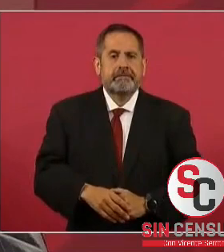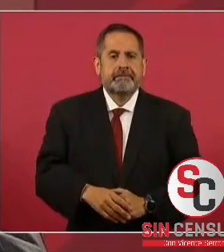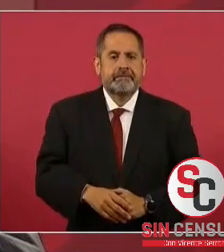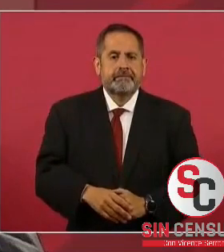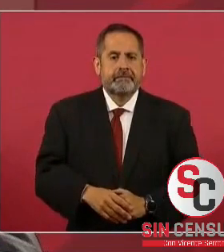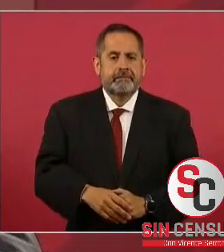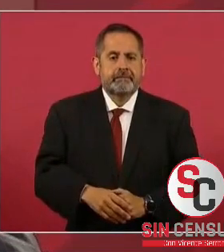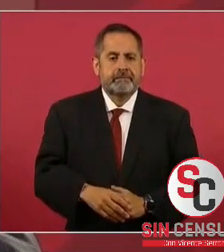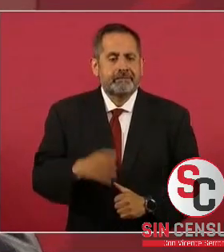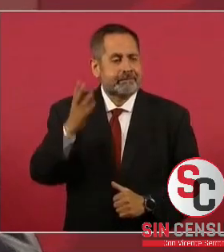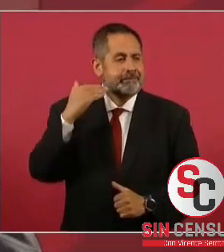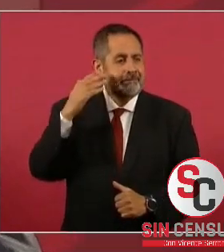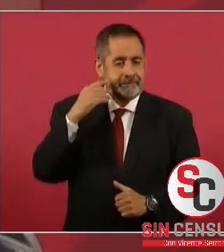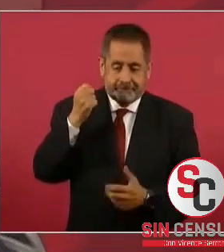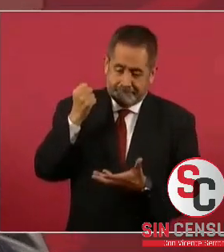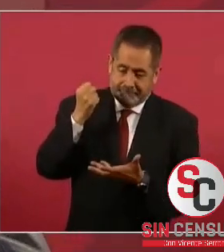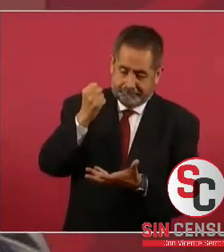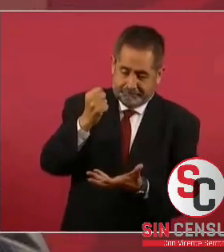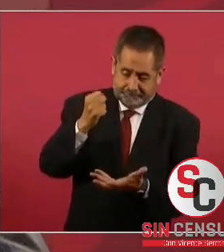Que había una partida